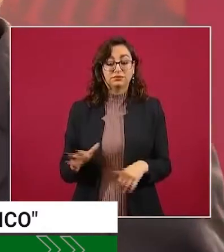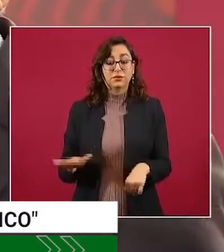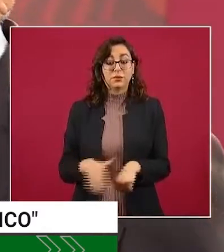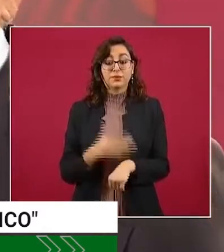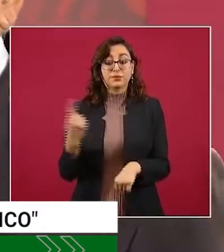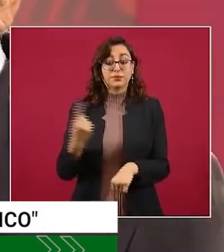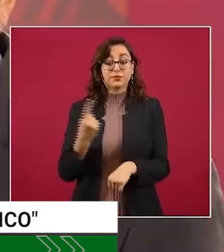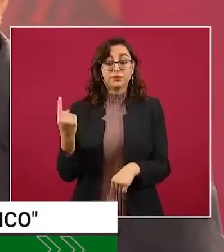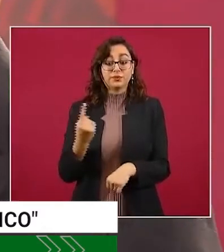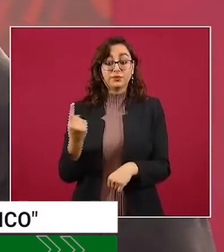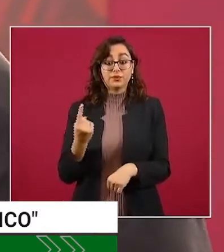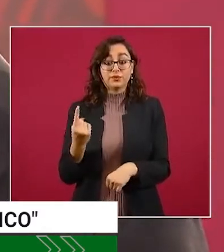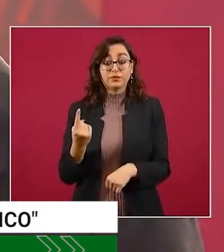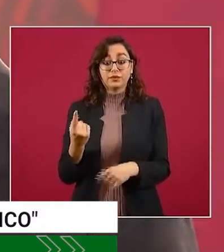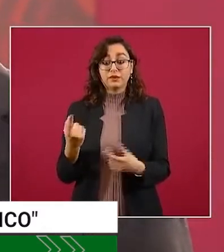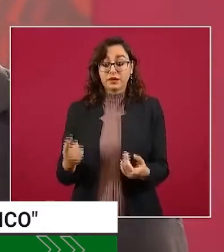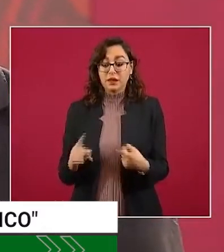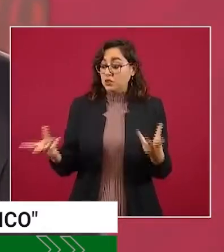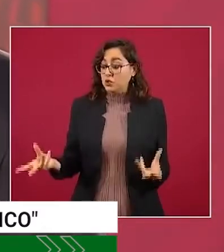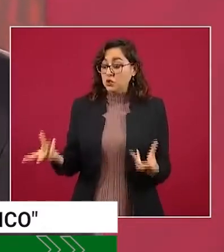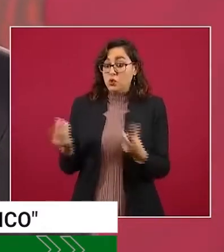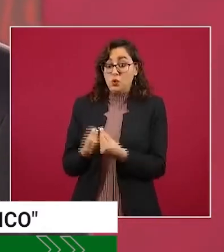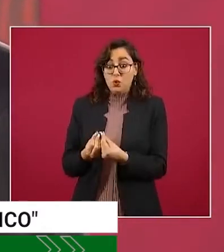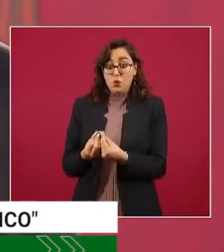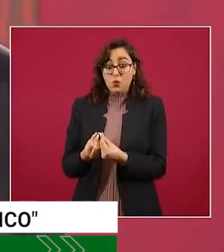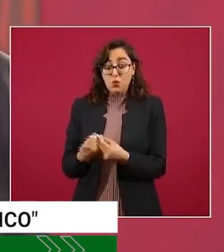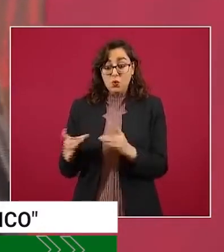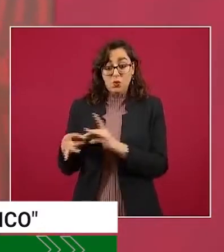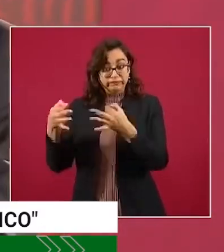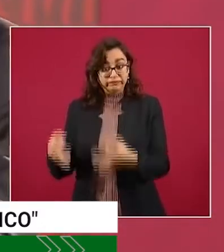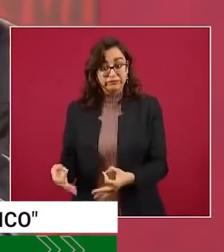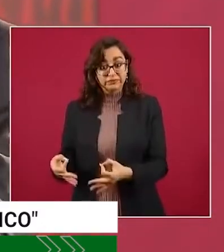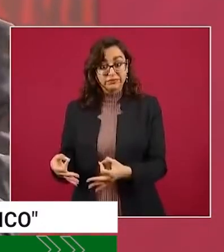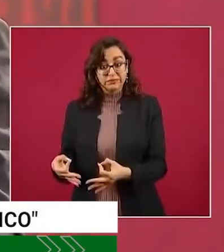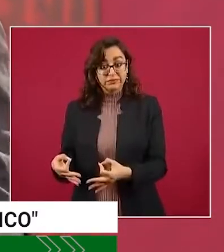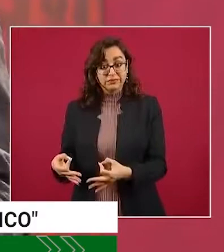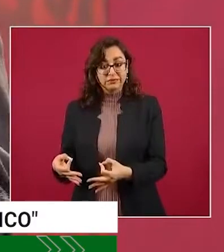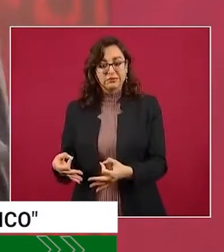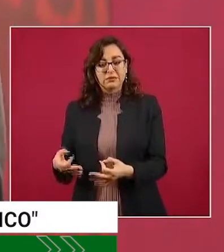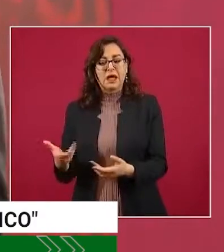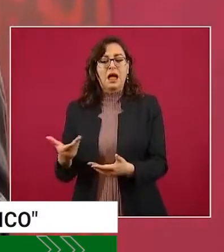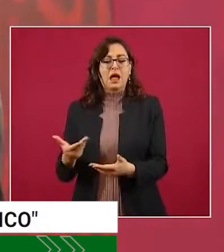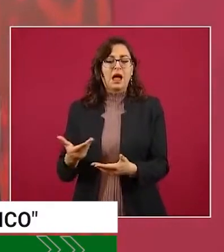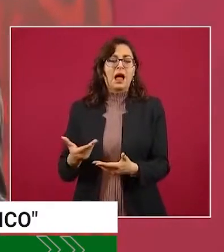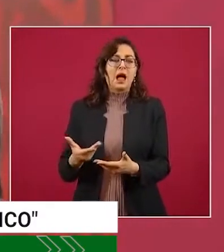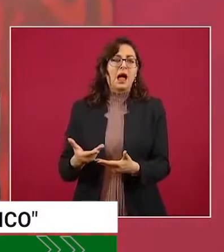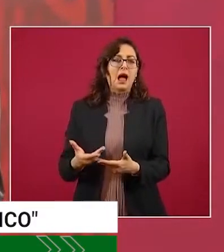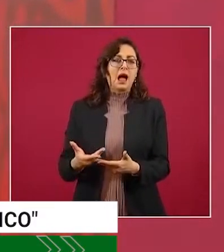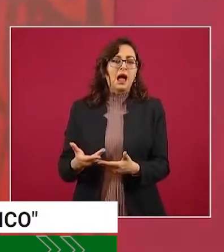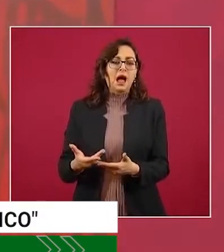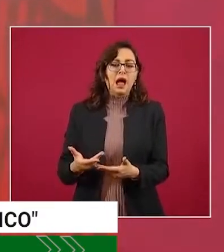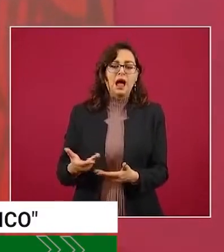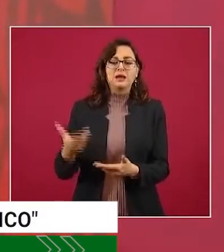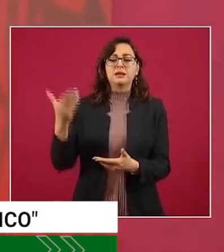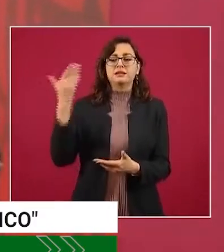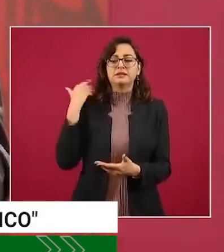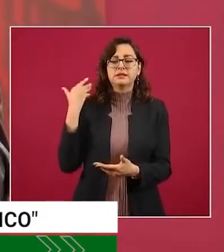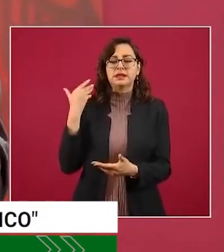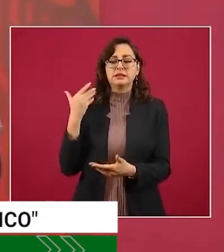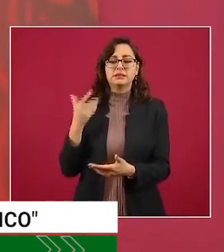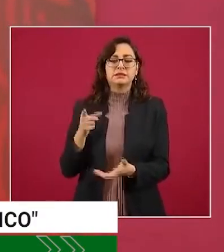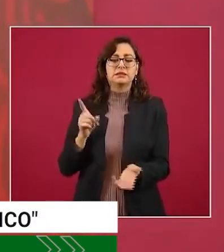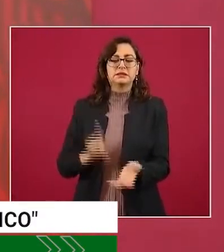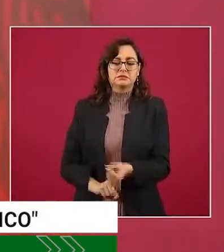unen el PRI y el PAN. Antes se daba de facto la